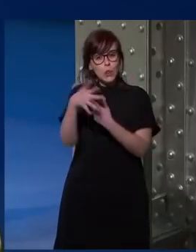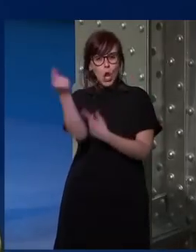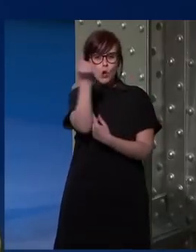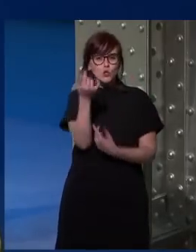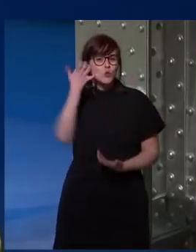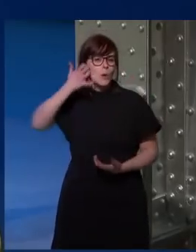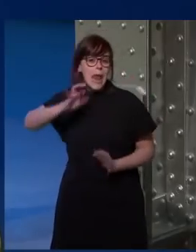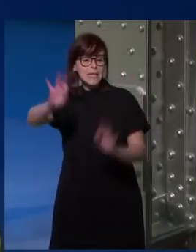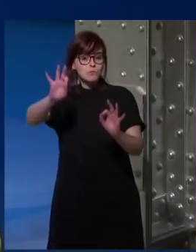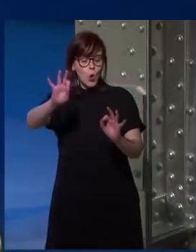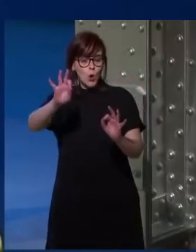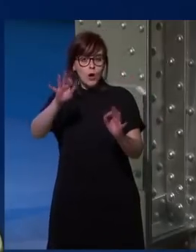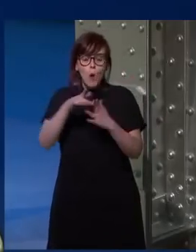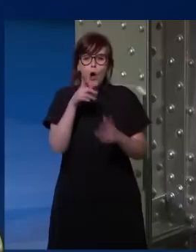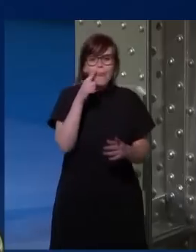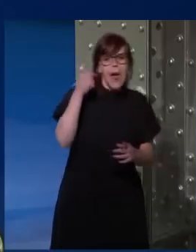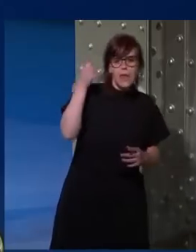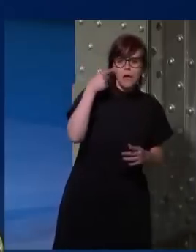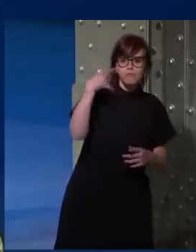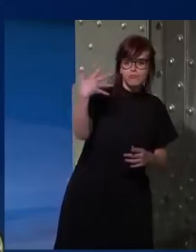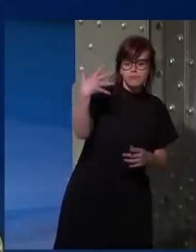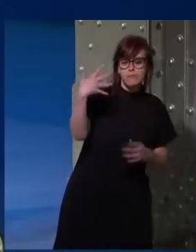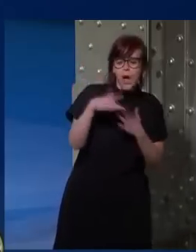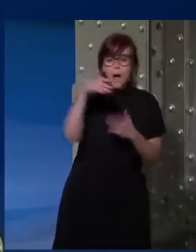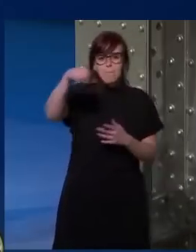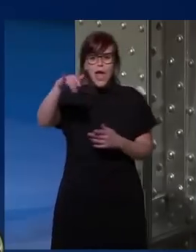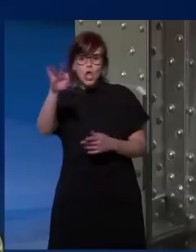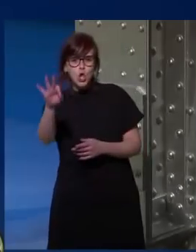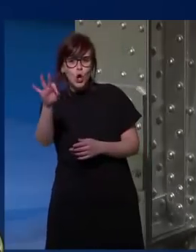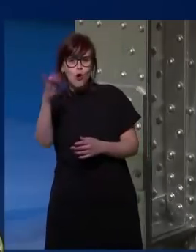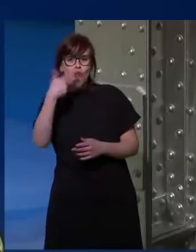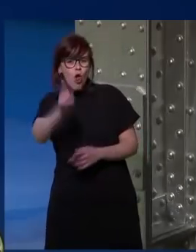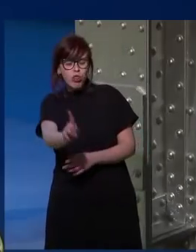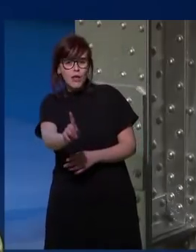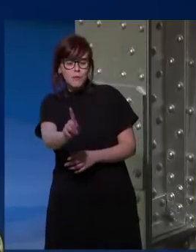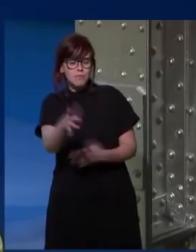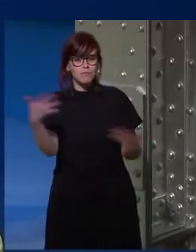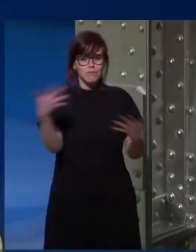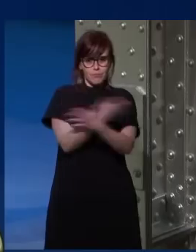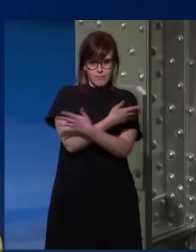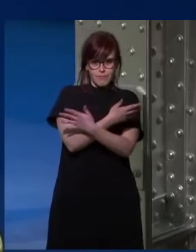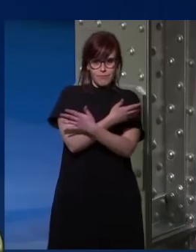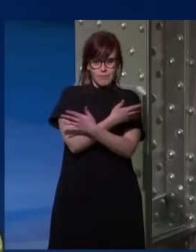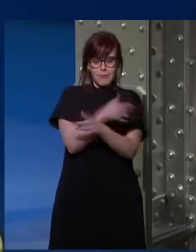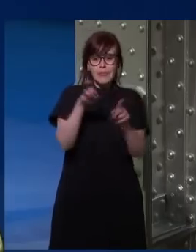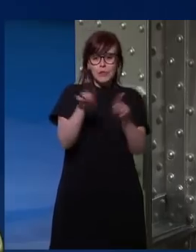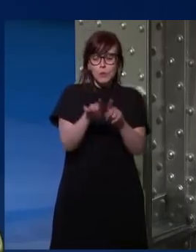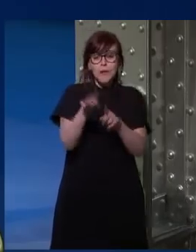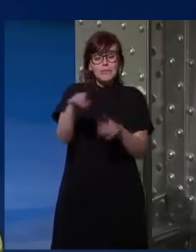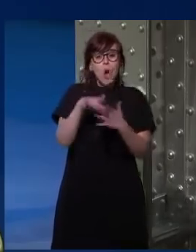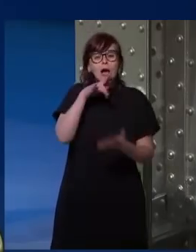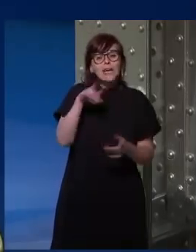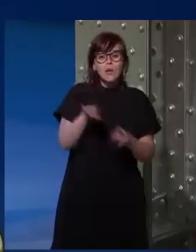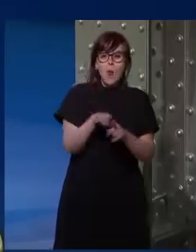dices, se hablaba de Dalí y no se hablaba de Mayo, ¿por qué? ¿Por qué? Y también es verdad que muchas de estas mujeres eran esposas de ellos, y ellos